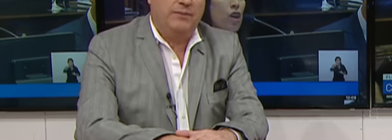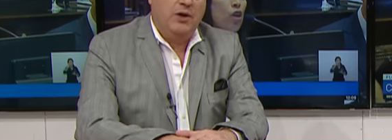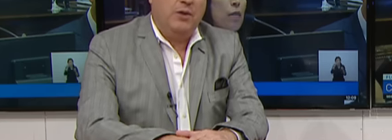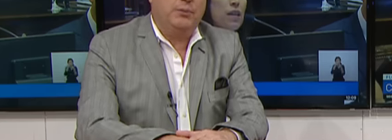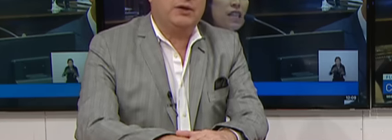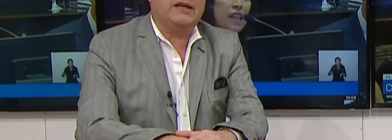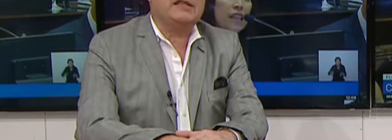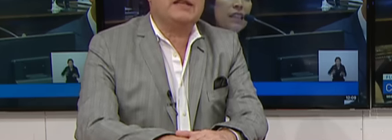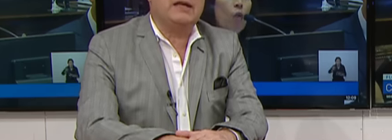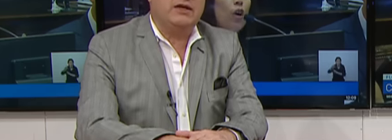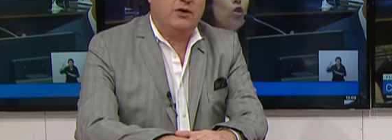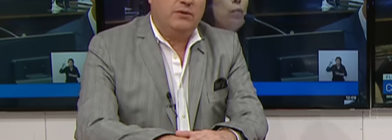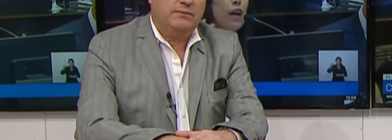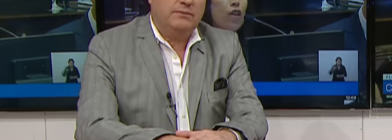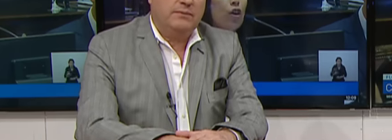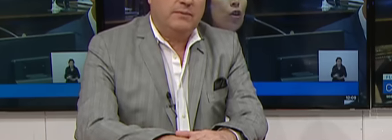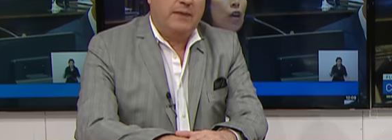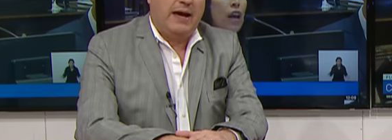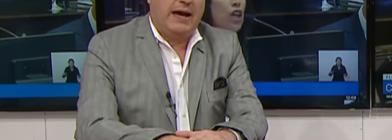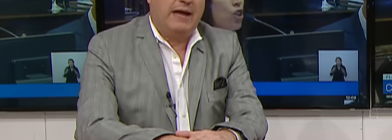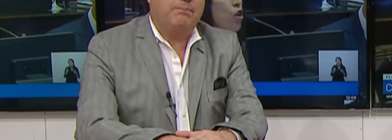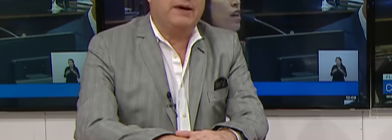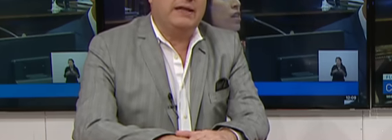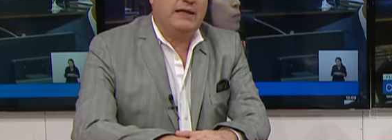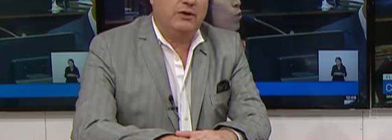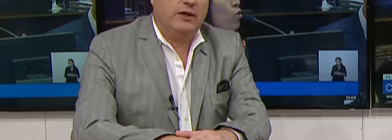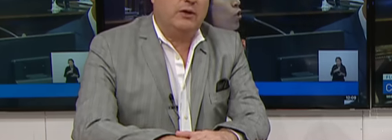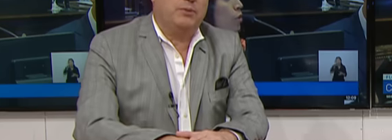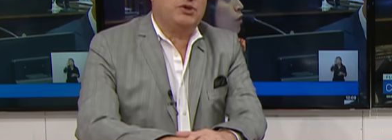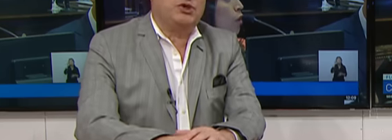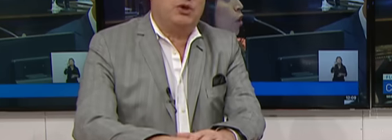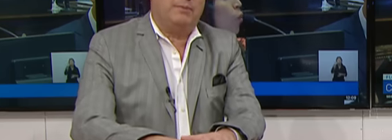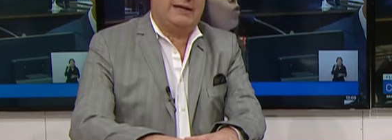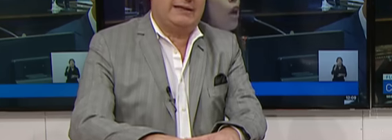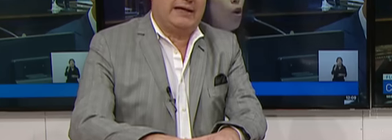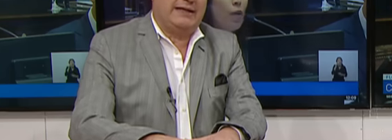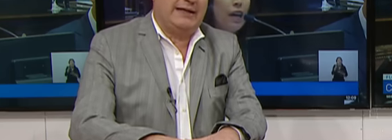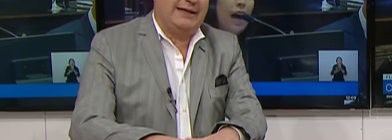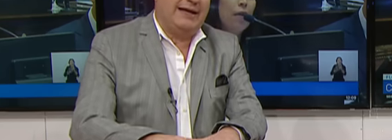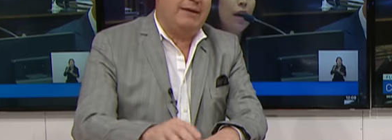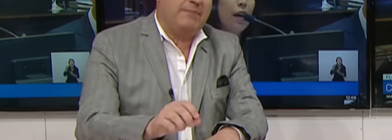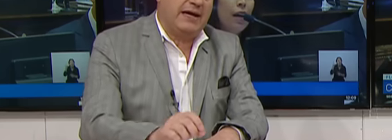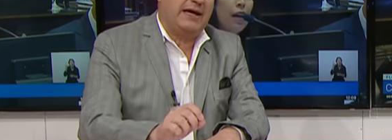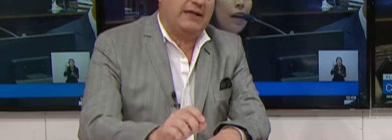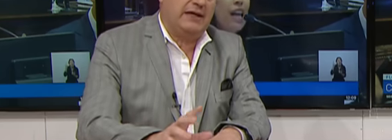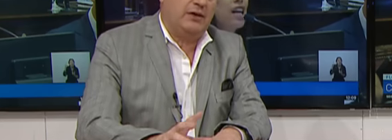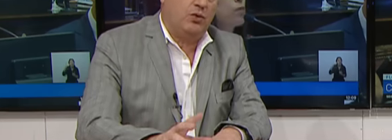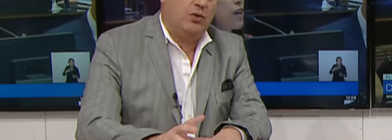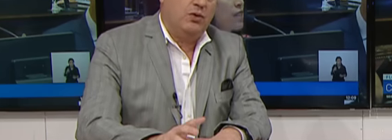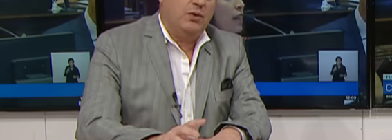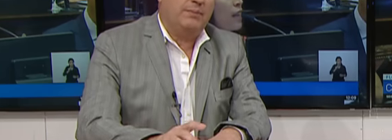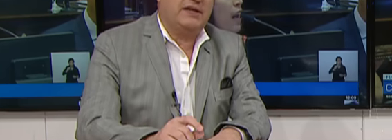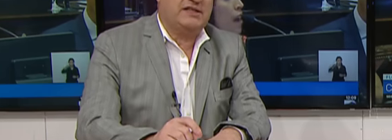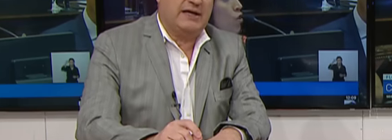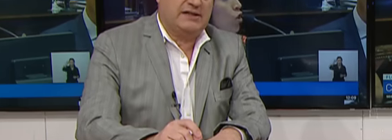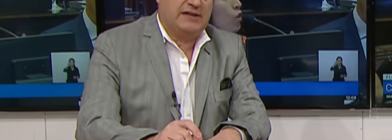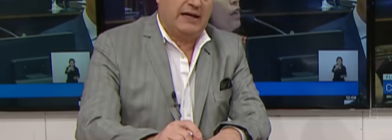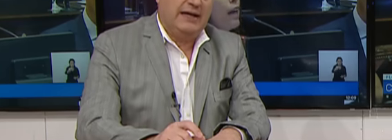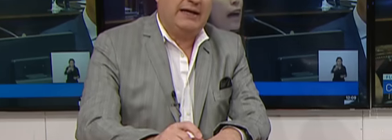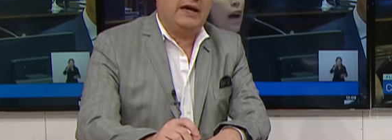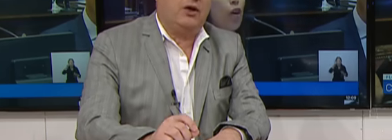la nación porque se dio al pedido de la oposición para tratar el Mega dnu